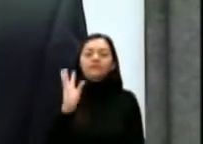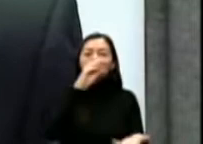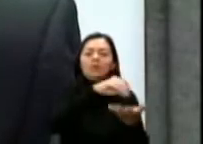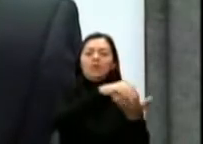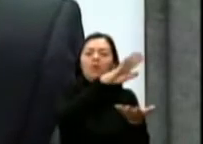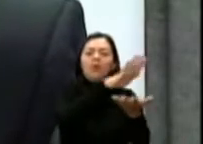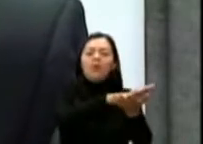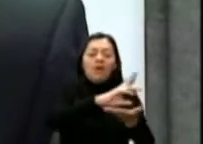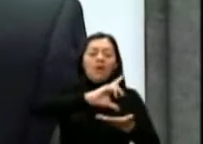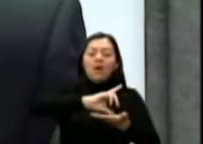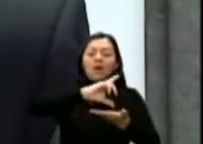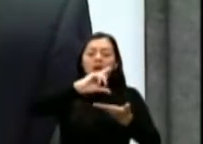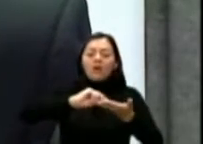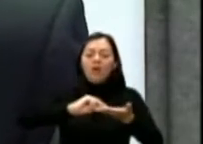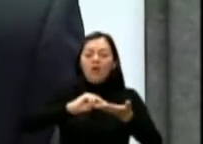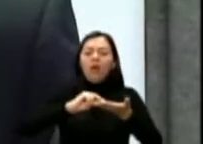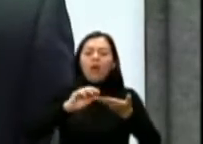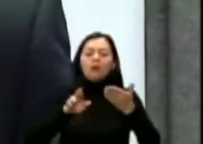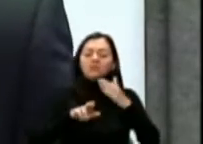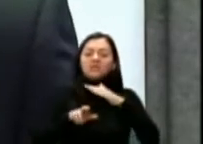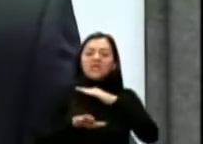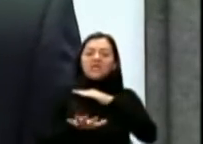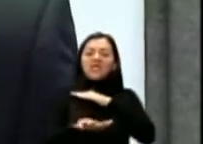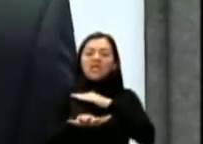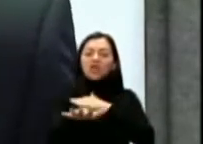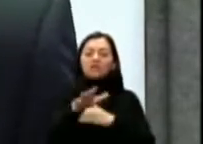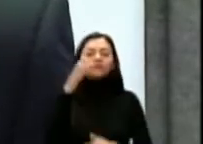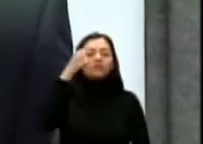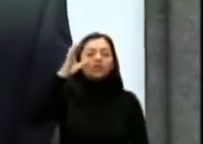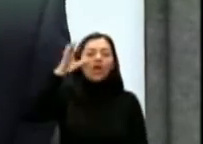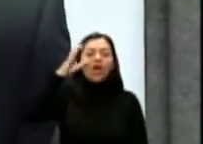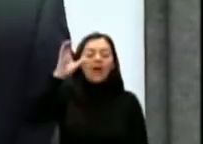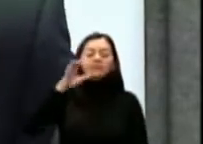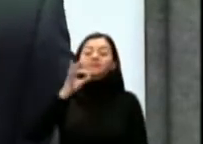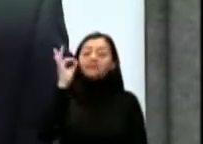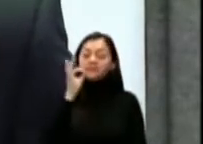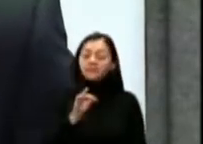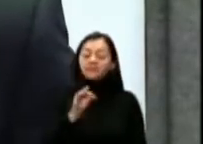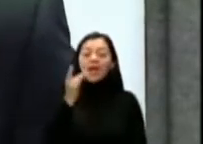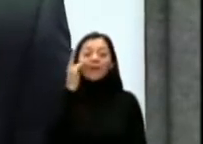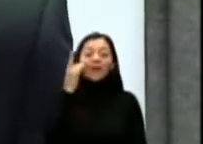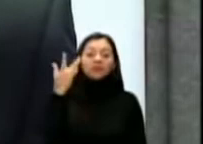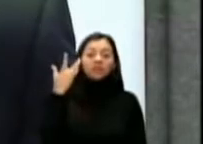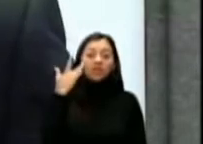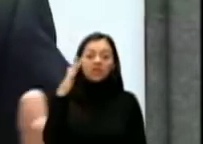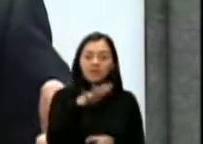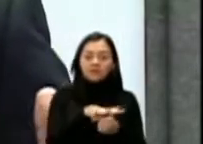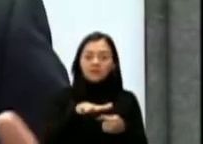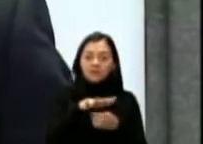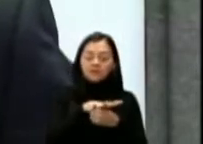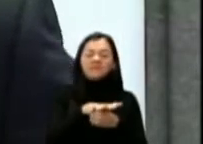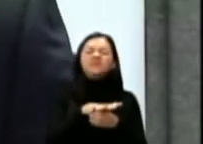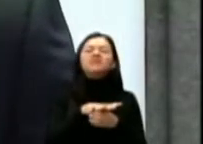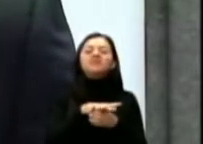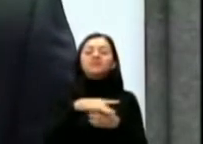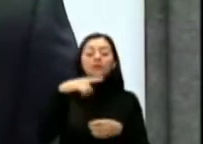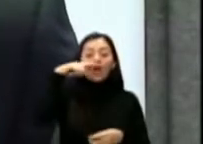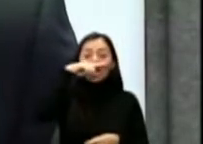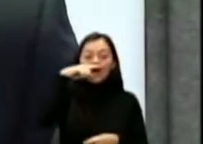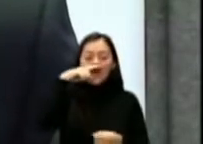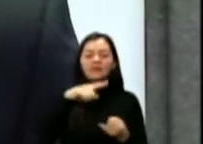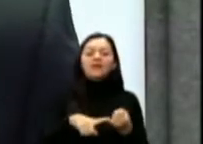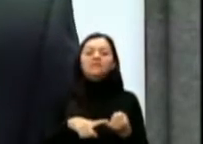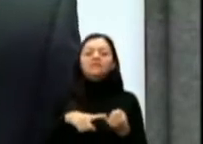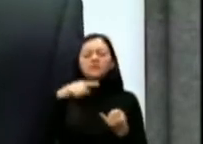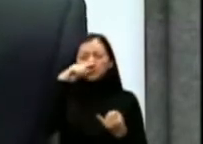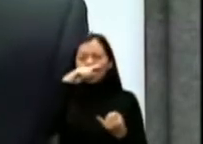sobre el río coca la amazonía en la amazonía ecuatoriana de la provincia de orellana ve usted ese puente eso